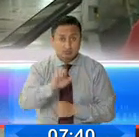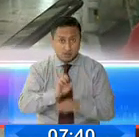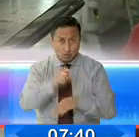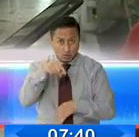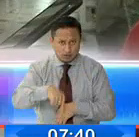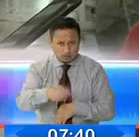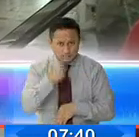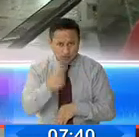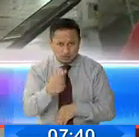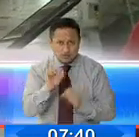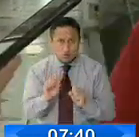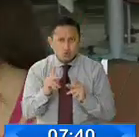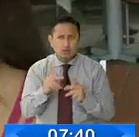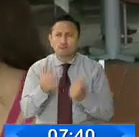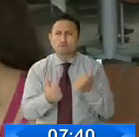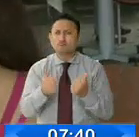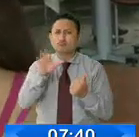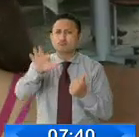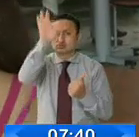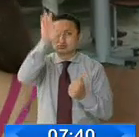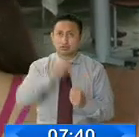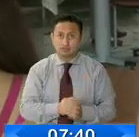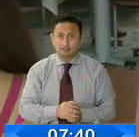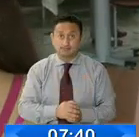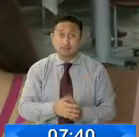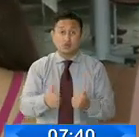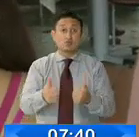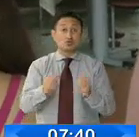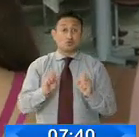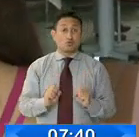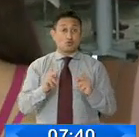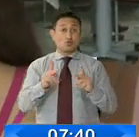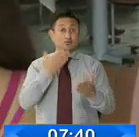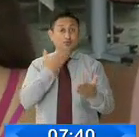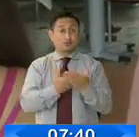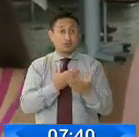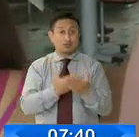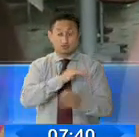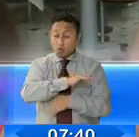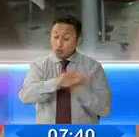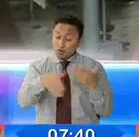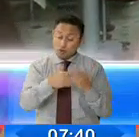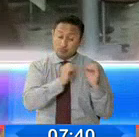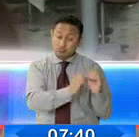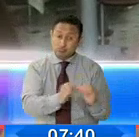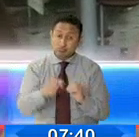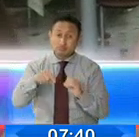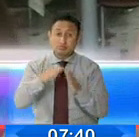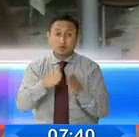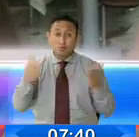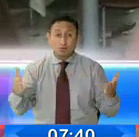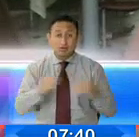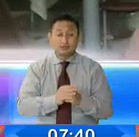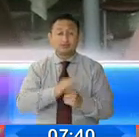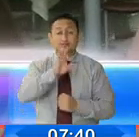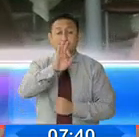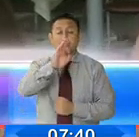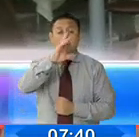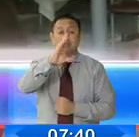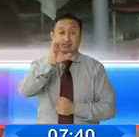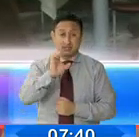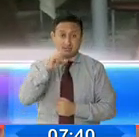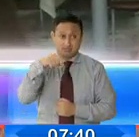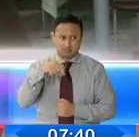la oportunidad de discernir. Y es una gran oportunidad, y agradeciendo también a todos los organizadores del comercio de Televicentro que van a